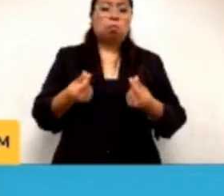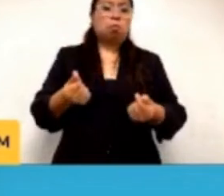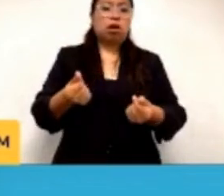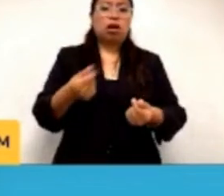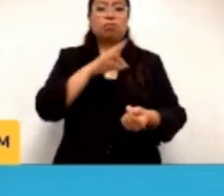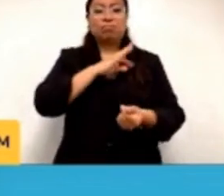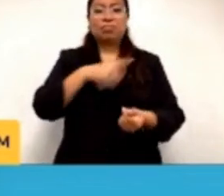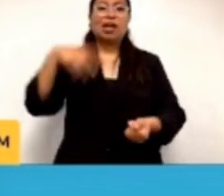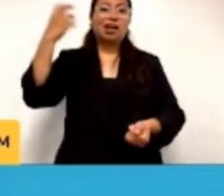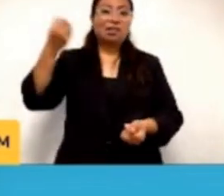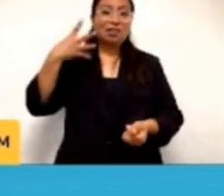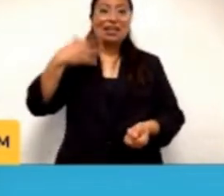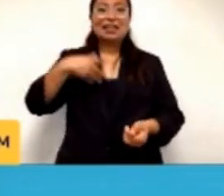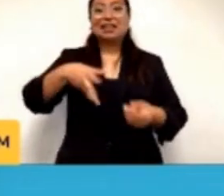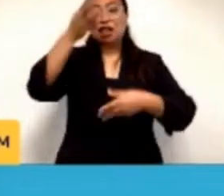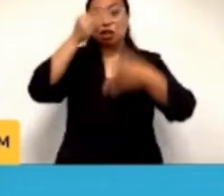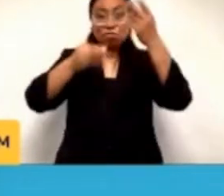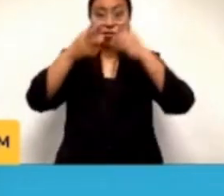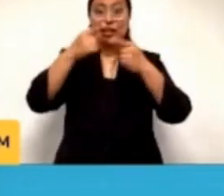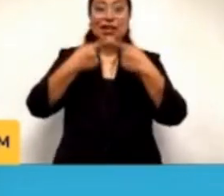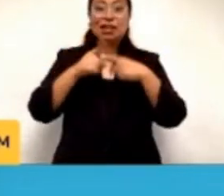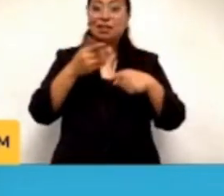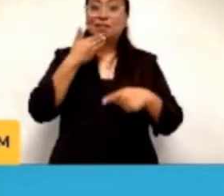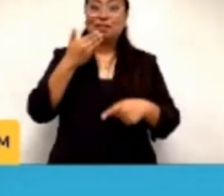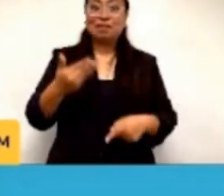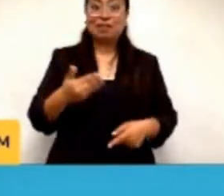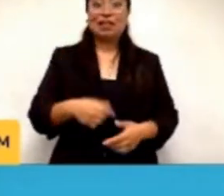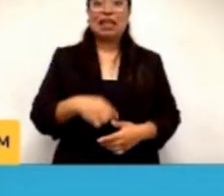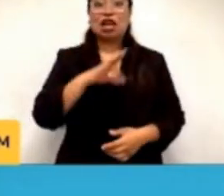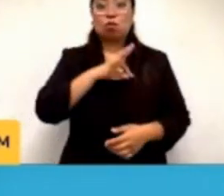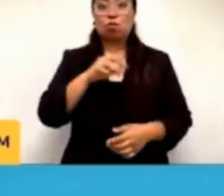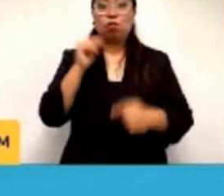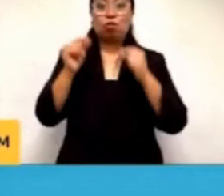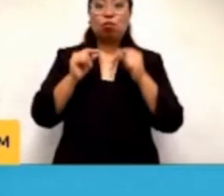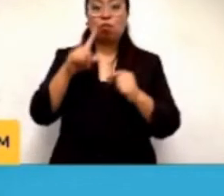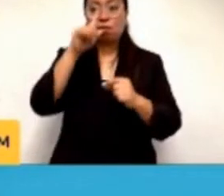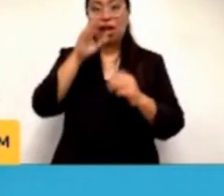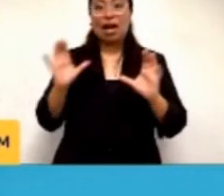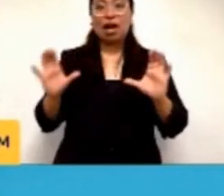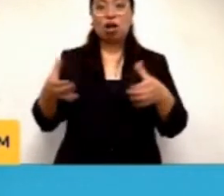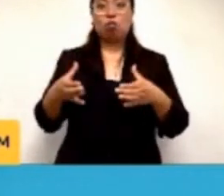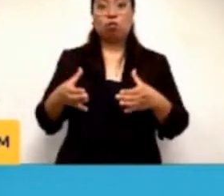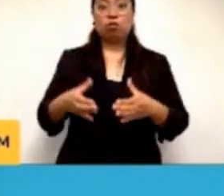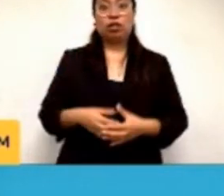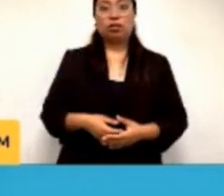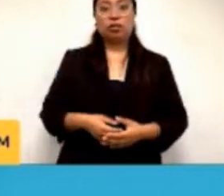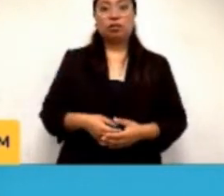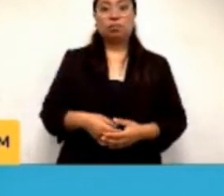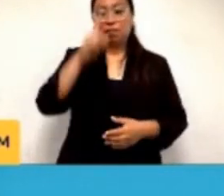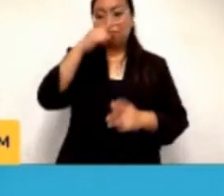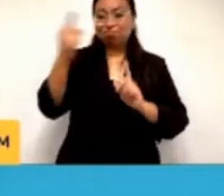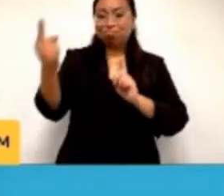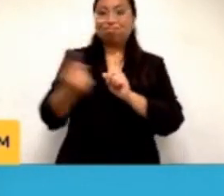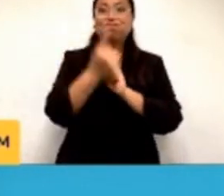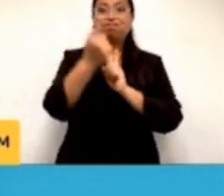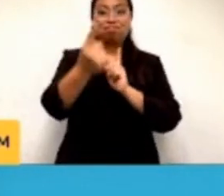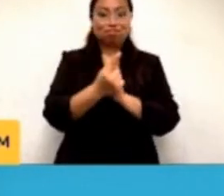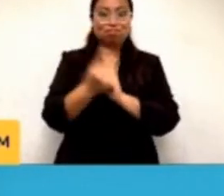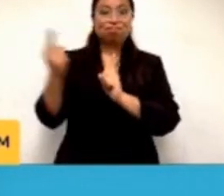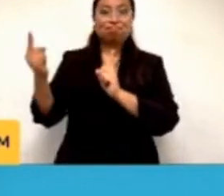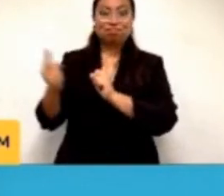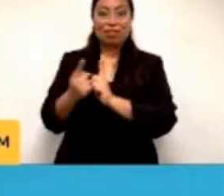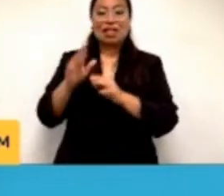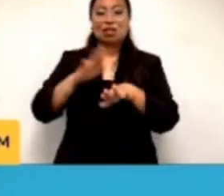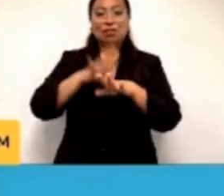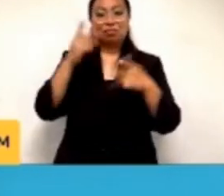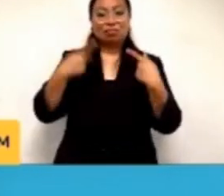eventos y foros de aprendizaje que generen comunidad y que acerquen a personas con los mismos